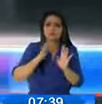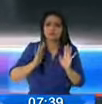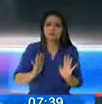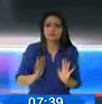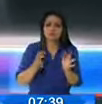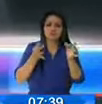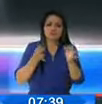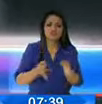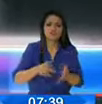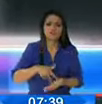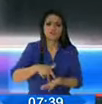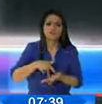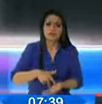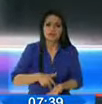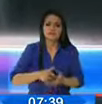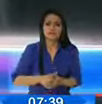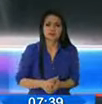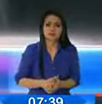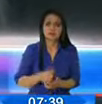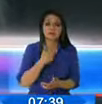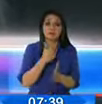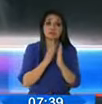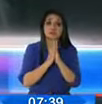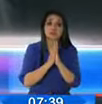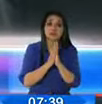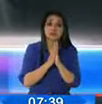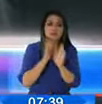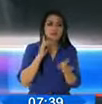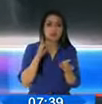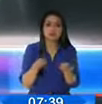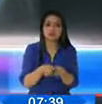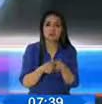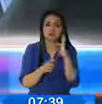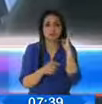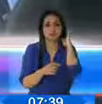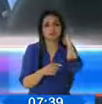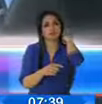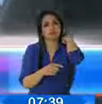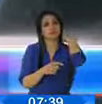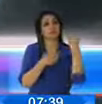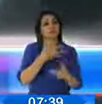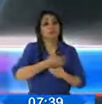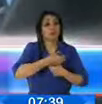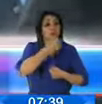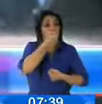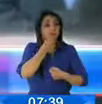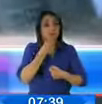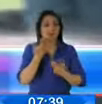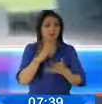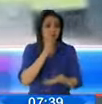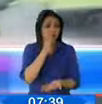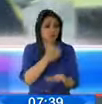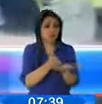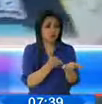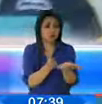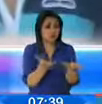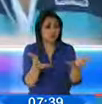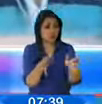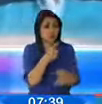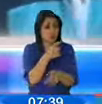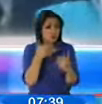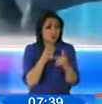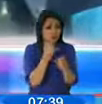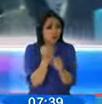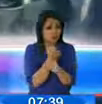firmes y consecuentes con lo que queremos en esta medida. Pese a que la FENACOTIP dijo que ya no se suspenden las actividades, ustedes